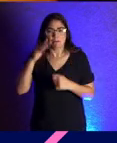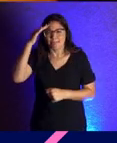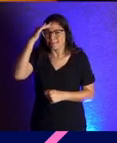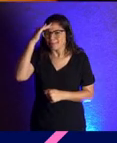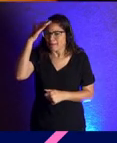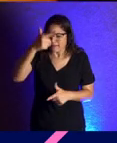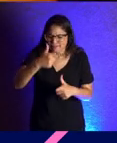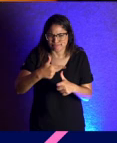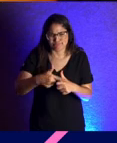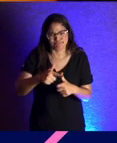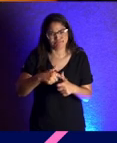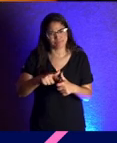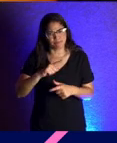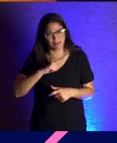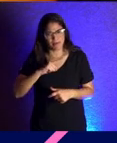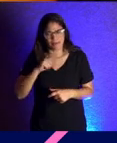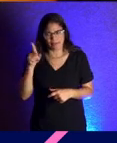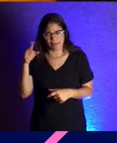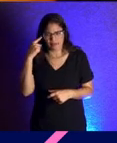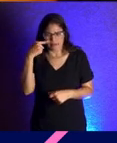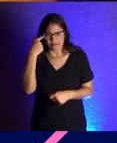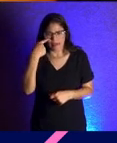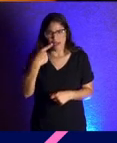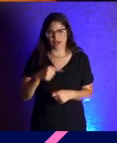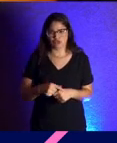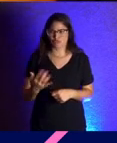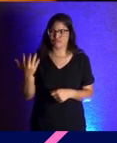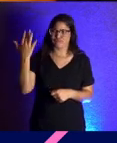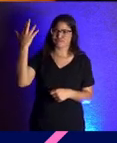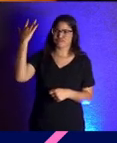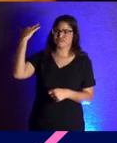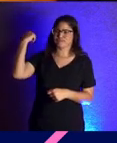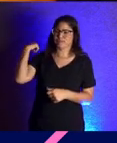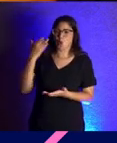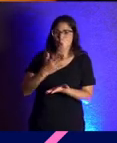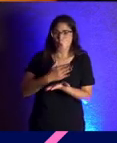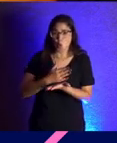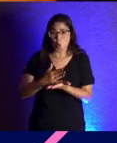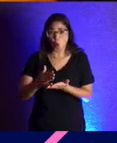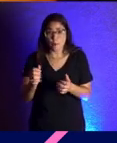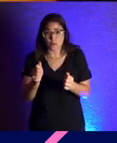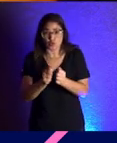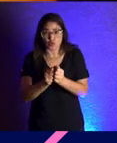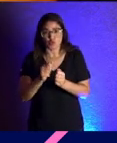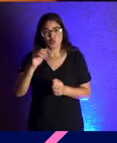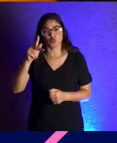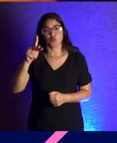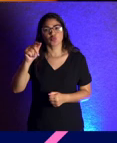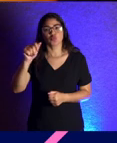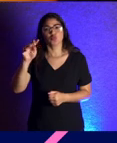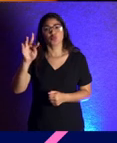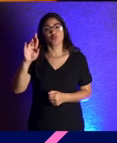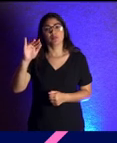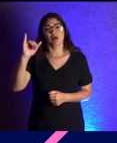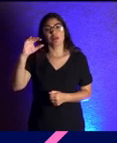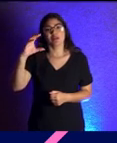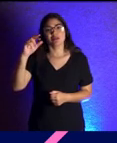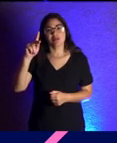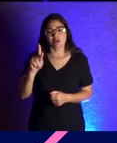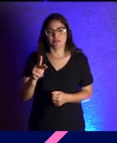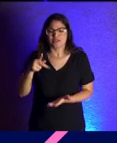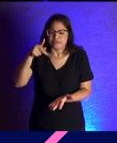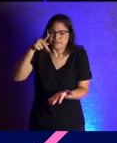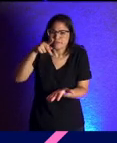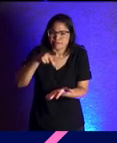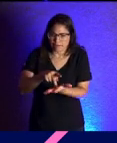México desde que empezamos este proyecto, por ejemplo, con Patrick en 2017. De hecho, justo lo que dice